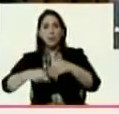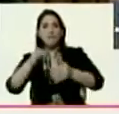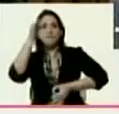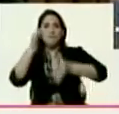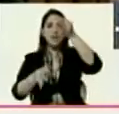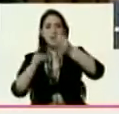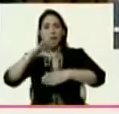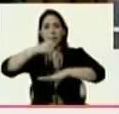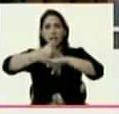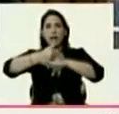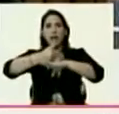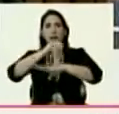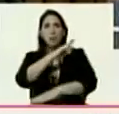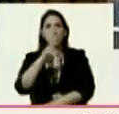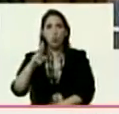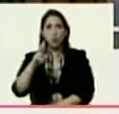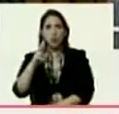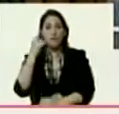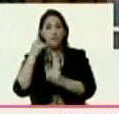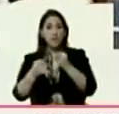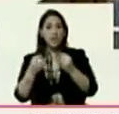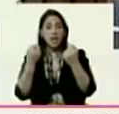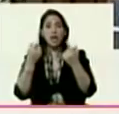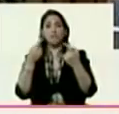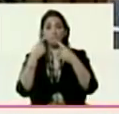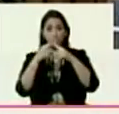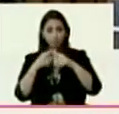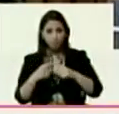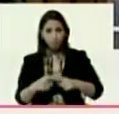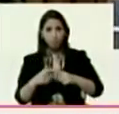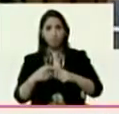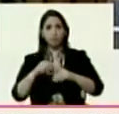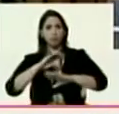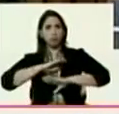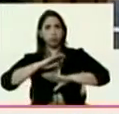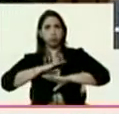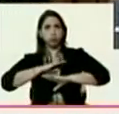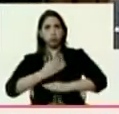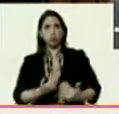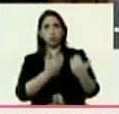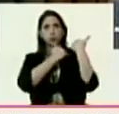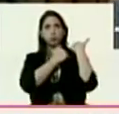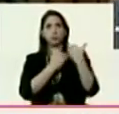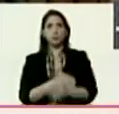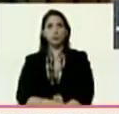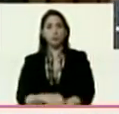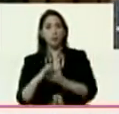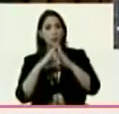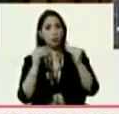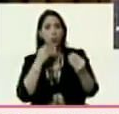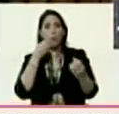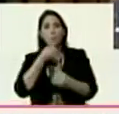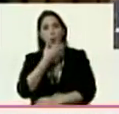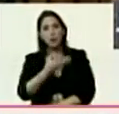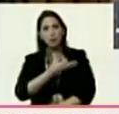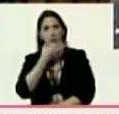de la República, a los fines del ejercicio de sus atribuciones correspondientes. Es todo y muy buenas